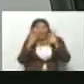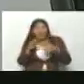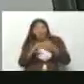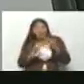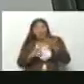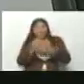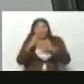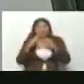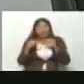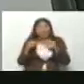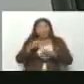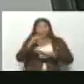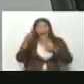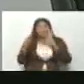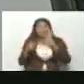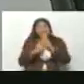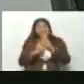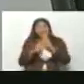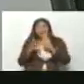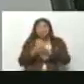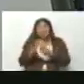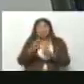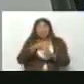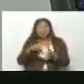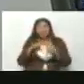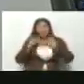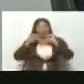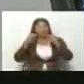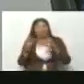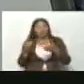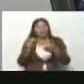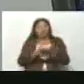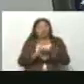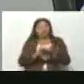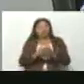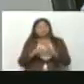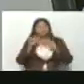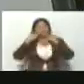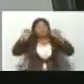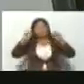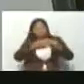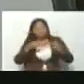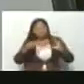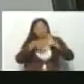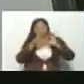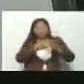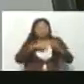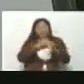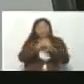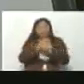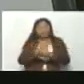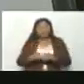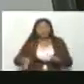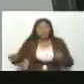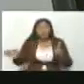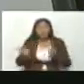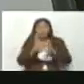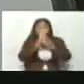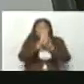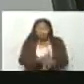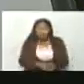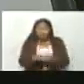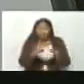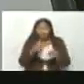en funcionamiento a su 100%, estaríamos logrando otra vez otra hazaña de la mano de los trabajadores y dándole una bofetada a toda